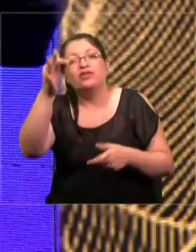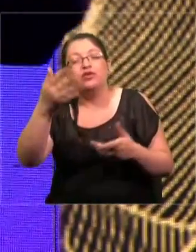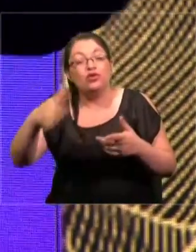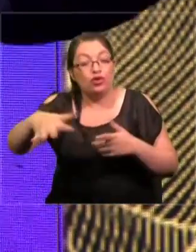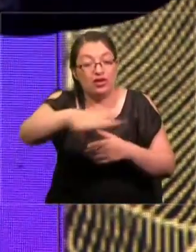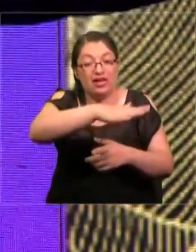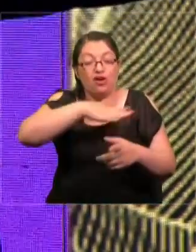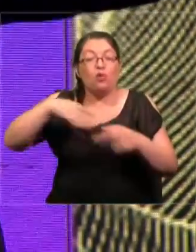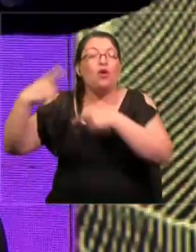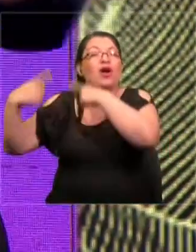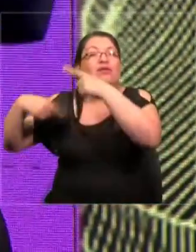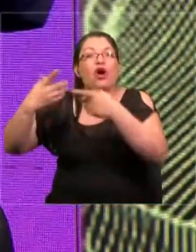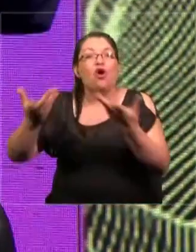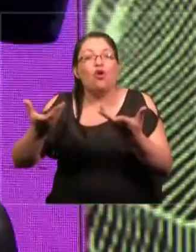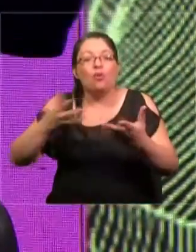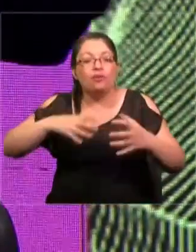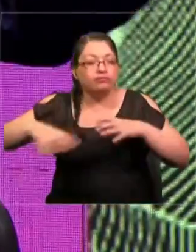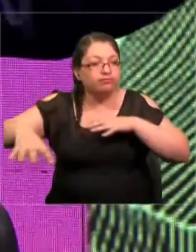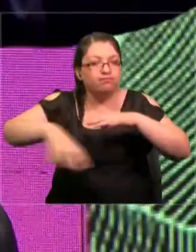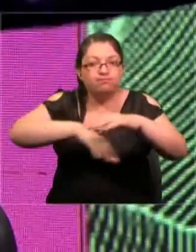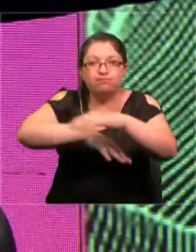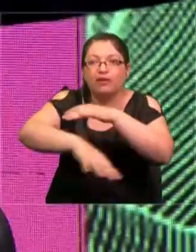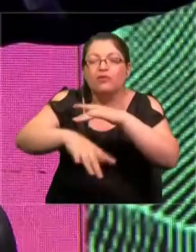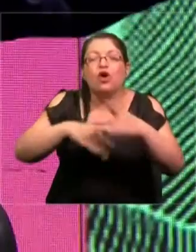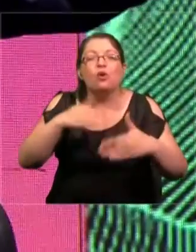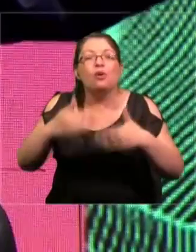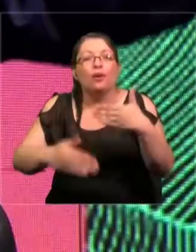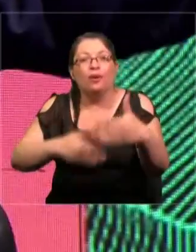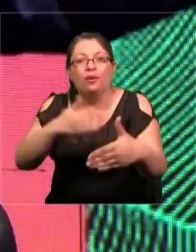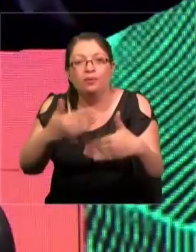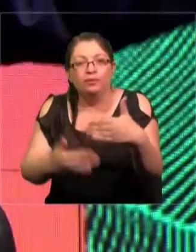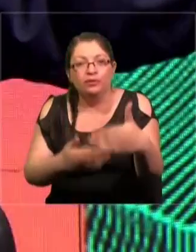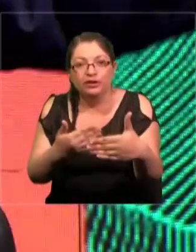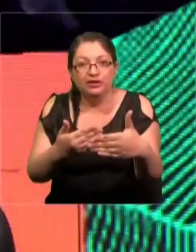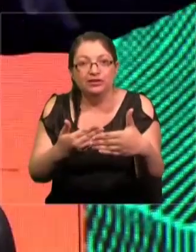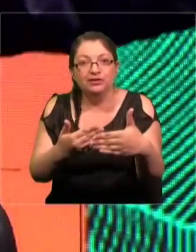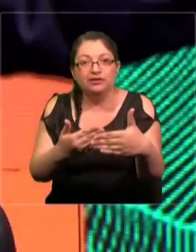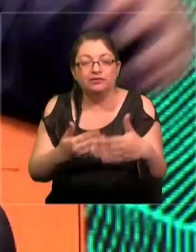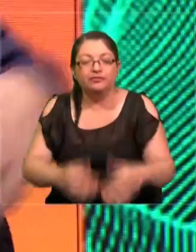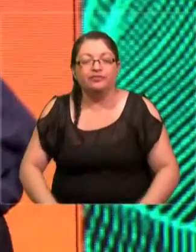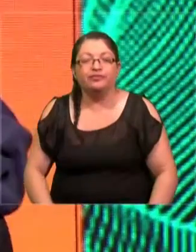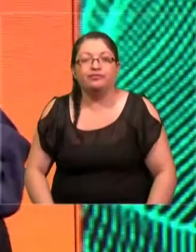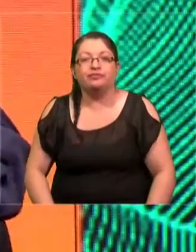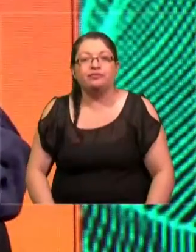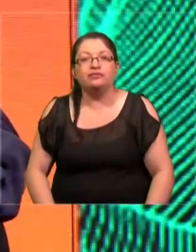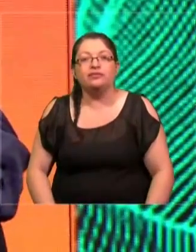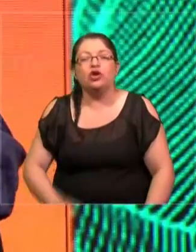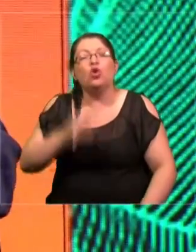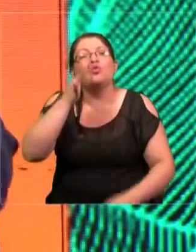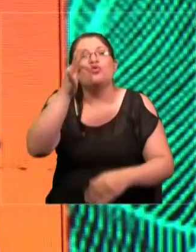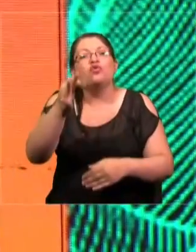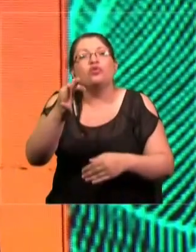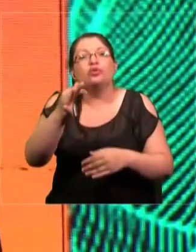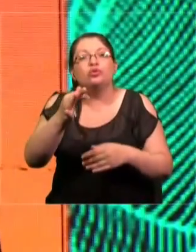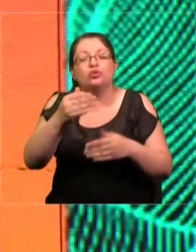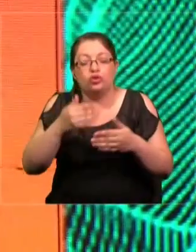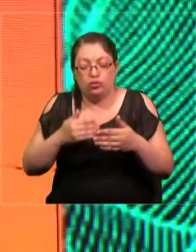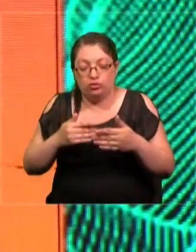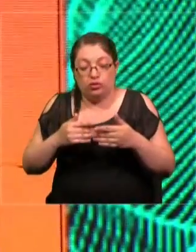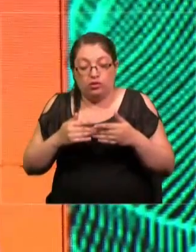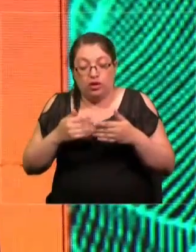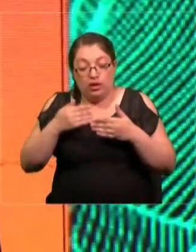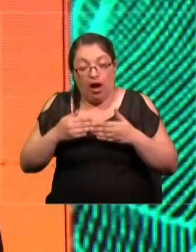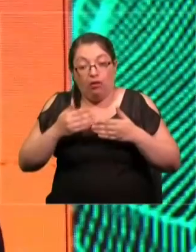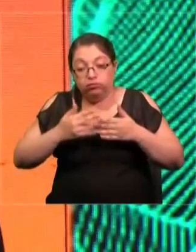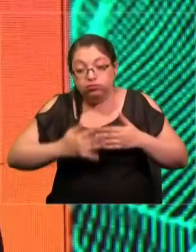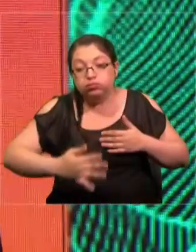su movimiento, es decir, en los procesos de mediano y largo plazo, no en el día a día como le gusta a los periodistas, con